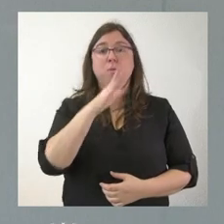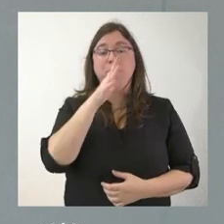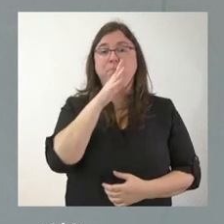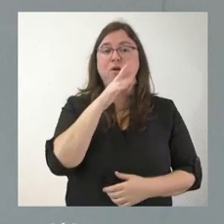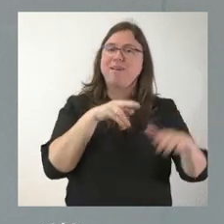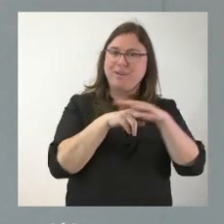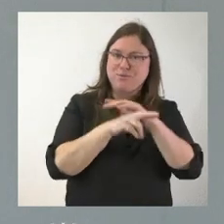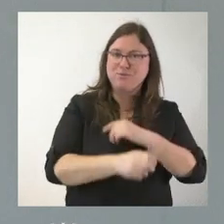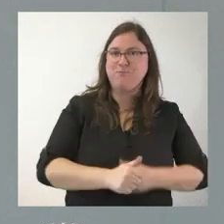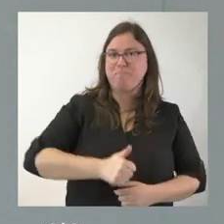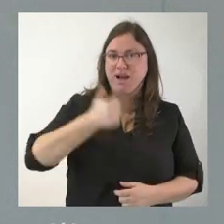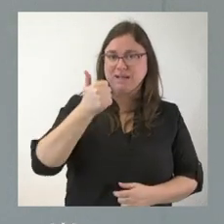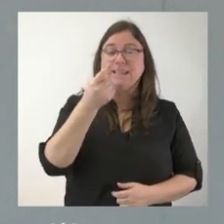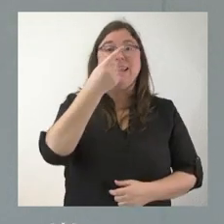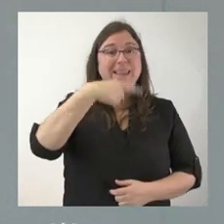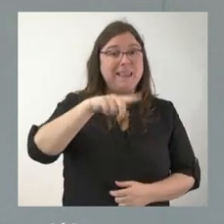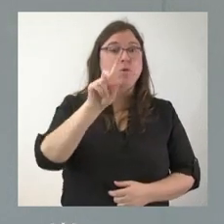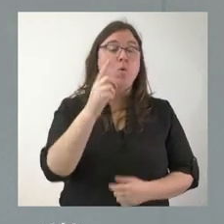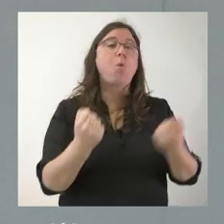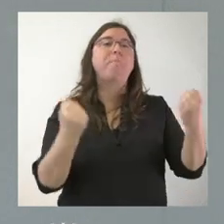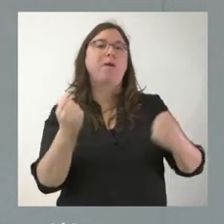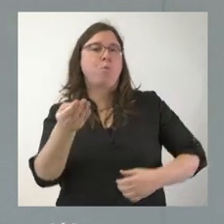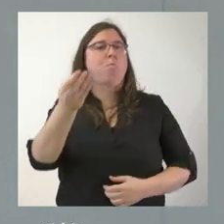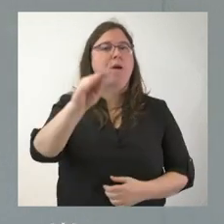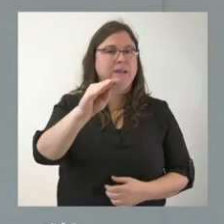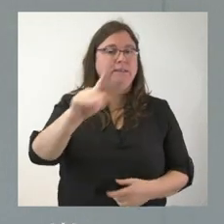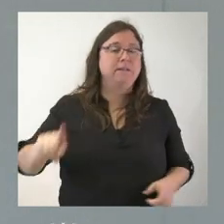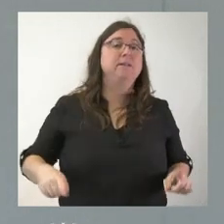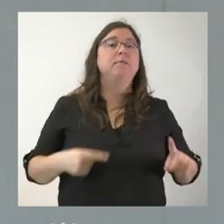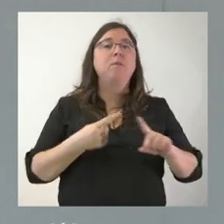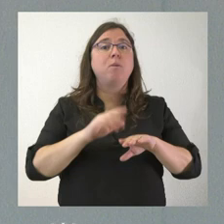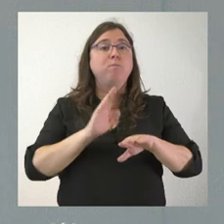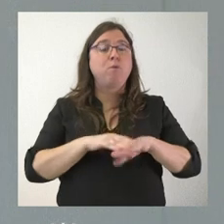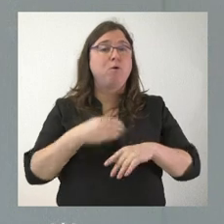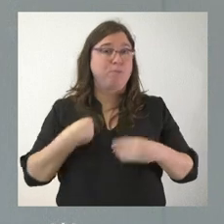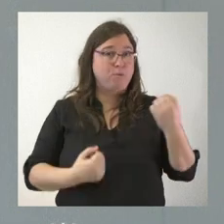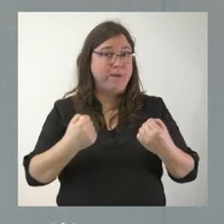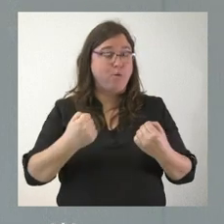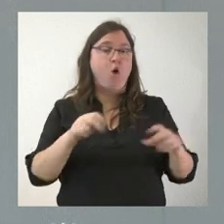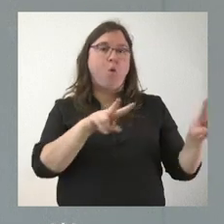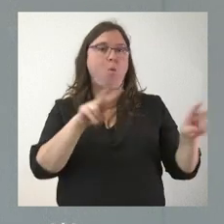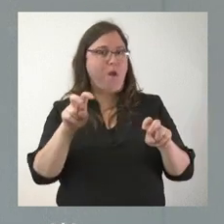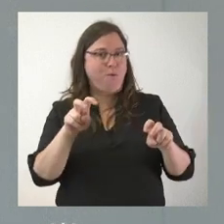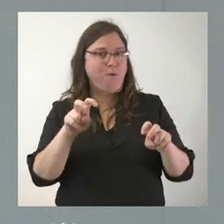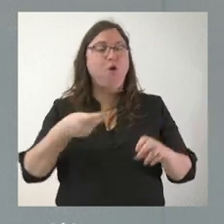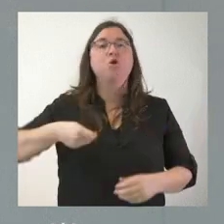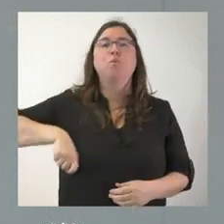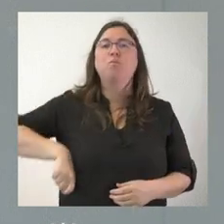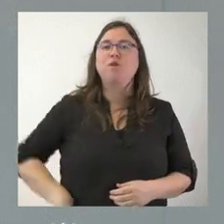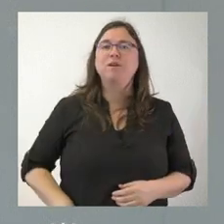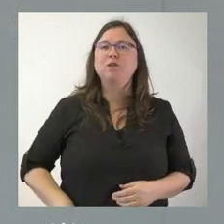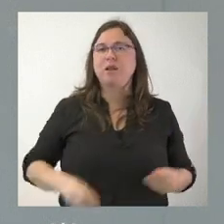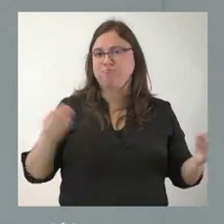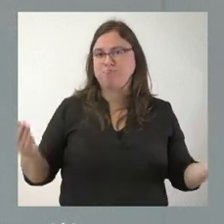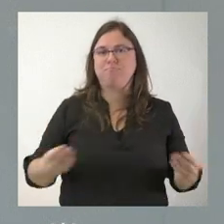recursos 101 vehículos más sino también porque estos vehículos van a ser más nuevos Los profesionales van a estar con